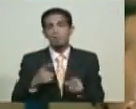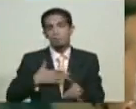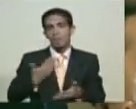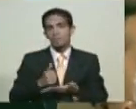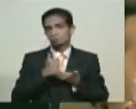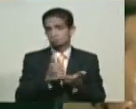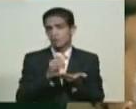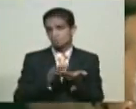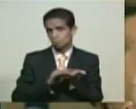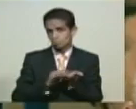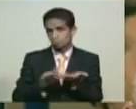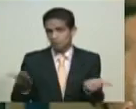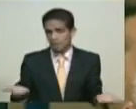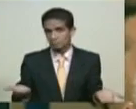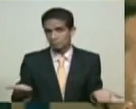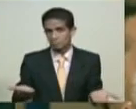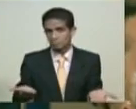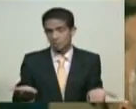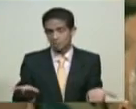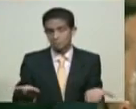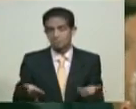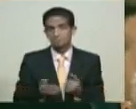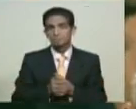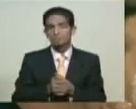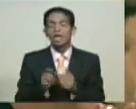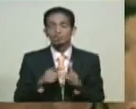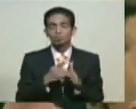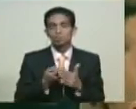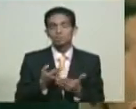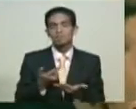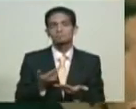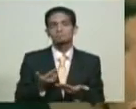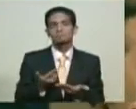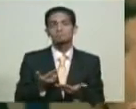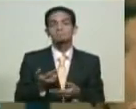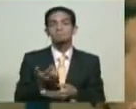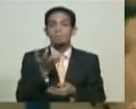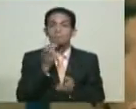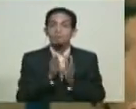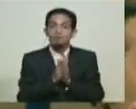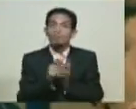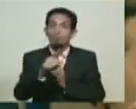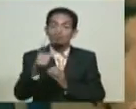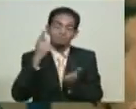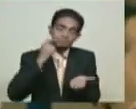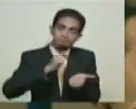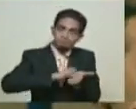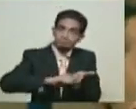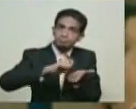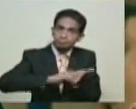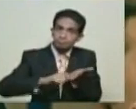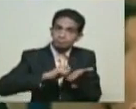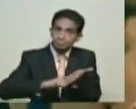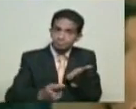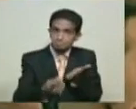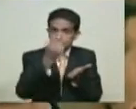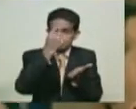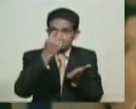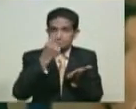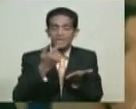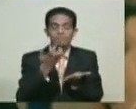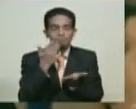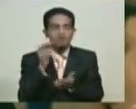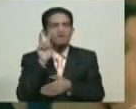presidente. Que son problemas solucionables. Entonces yo creo, tome nota de qué manera, de qué forma podemos en